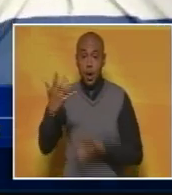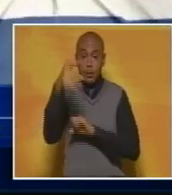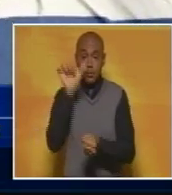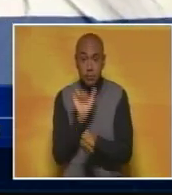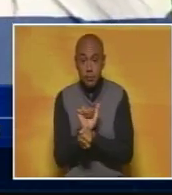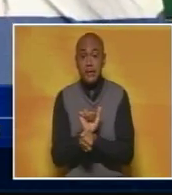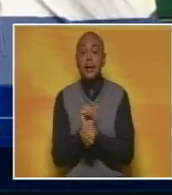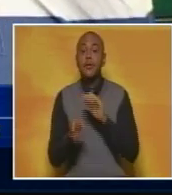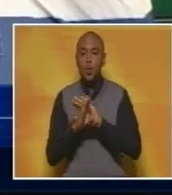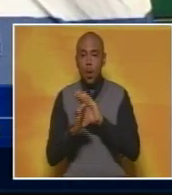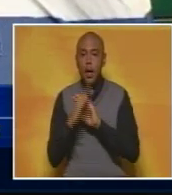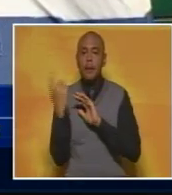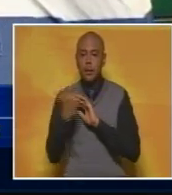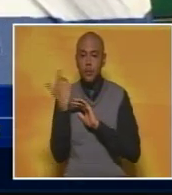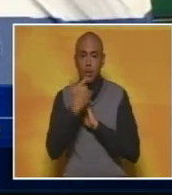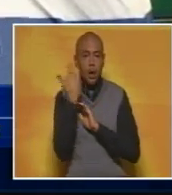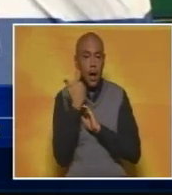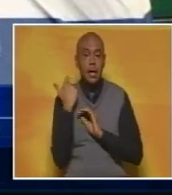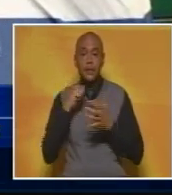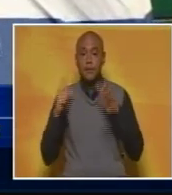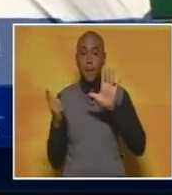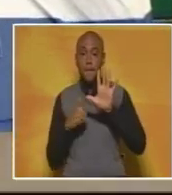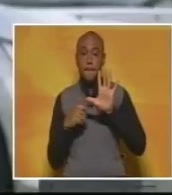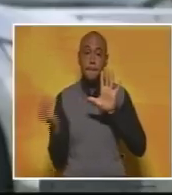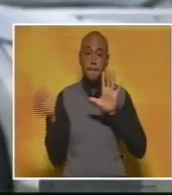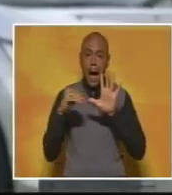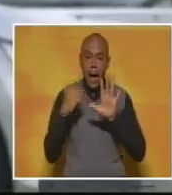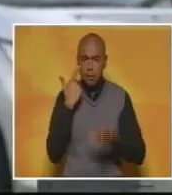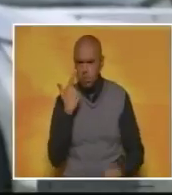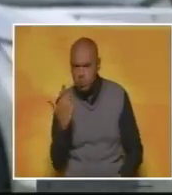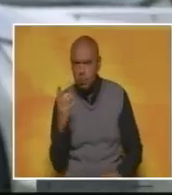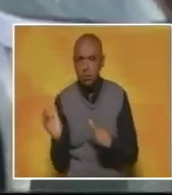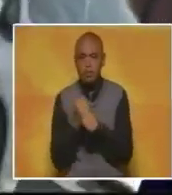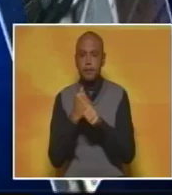una quinta en una operación contra el tráfico de personas.